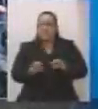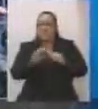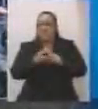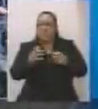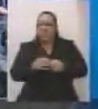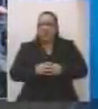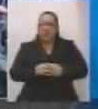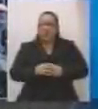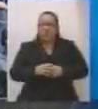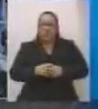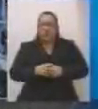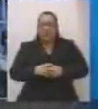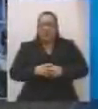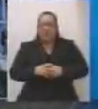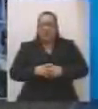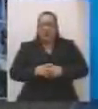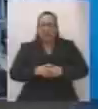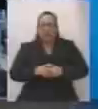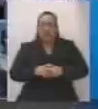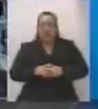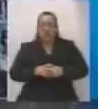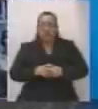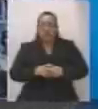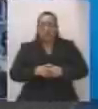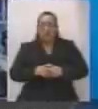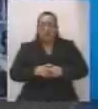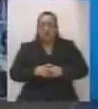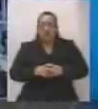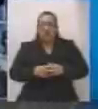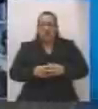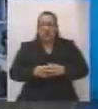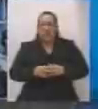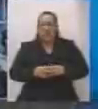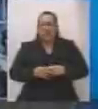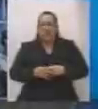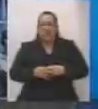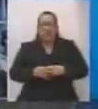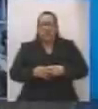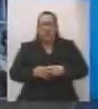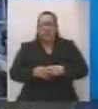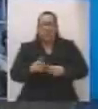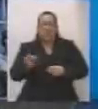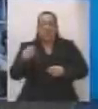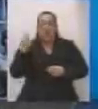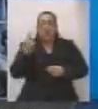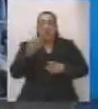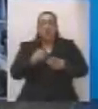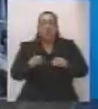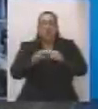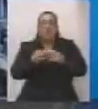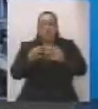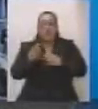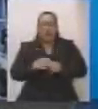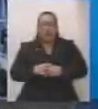grande, no va a ser tampoco una organización eficiente, porque vas a tener un gerente sumamente